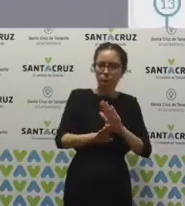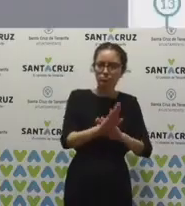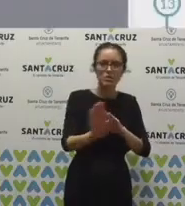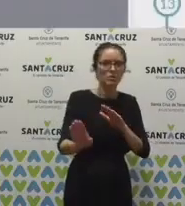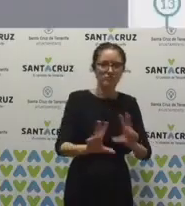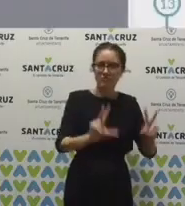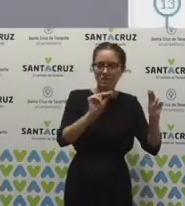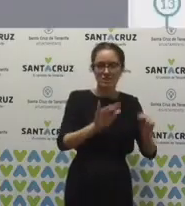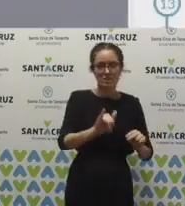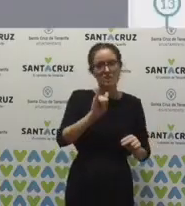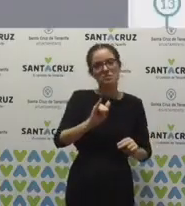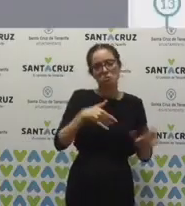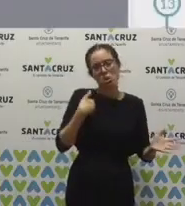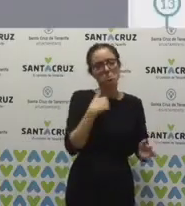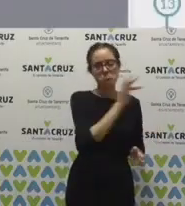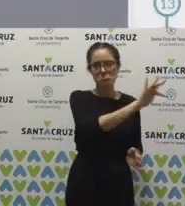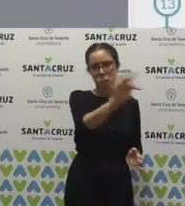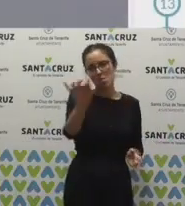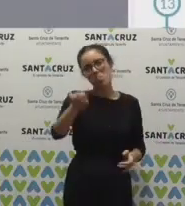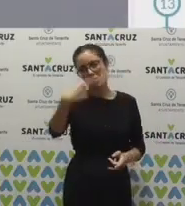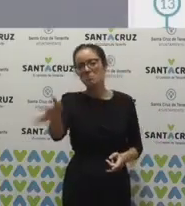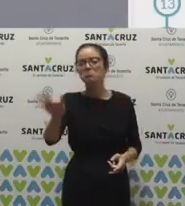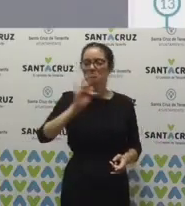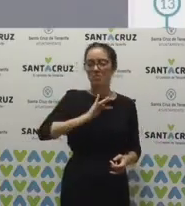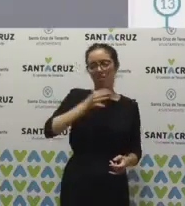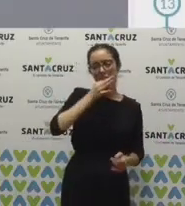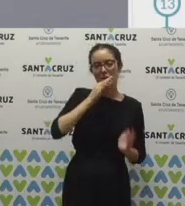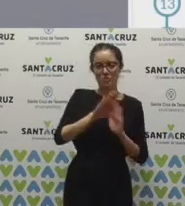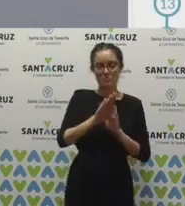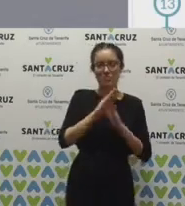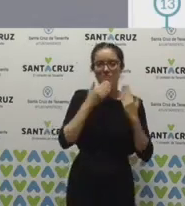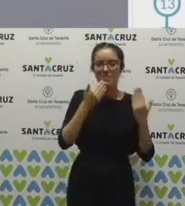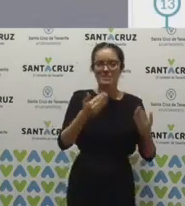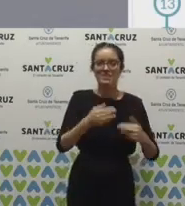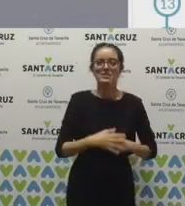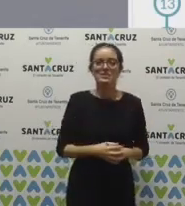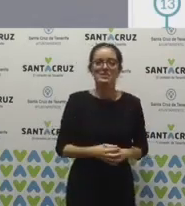llegar en un segundo turno puede hacer alguna otra observación muchas gracias